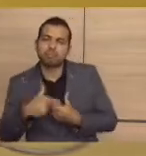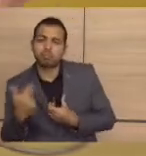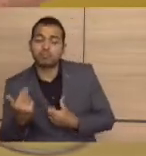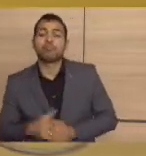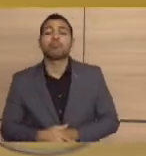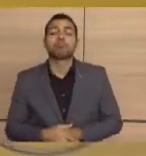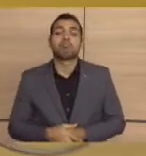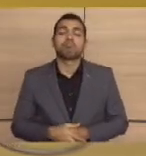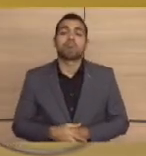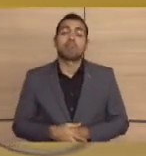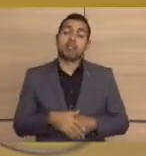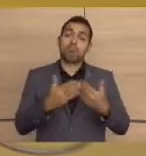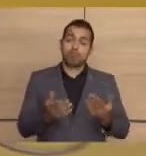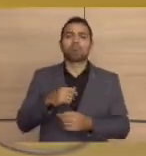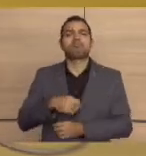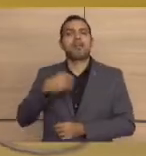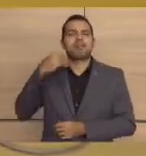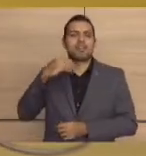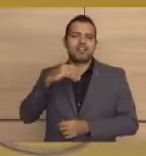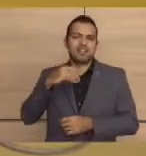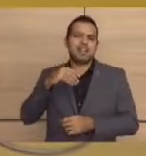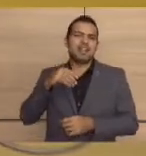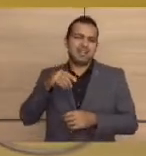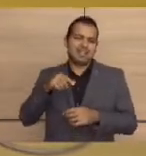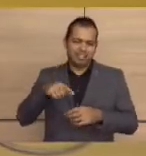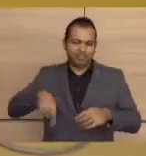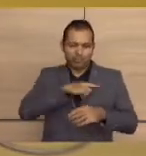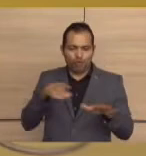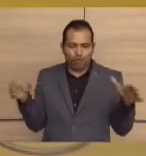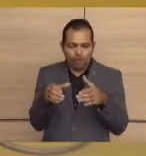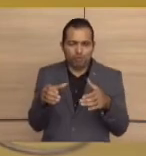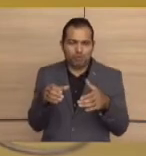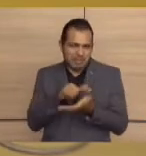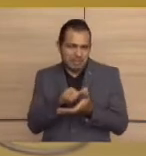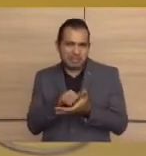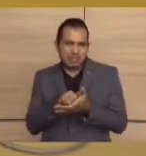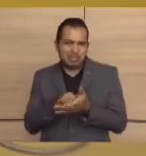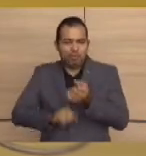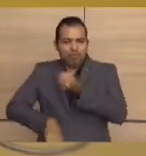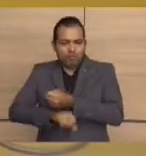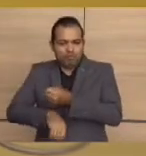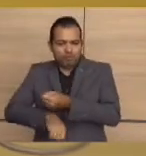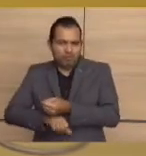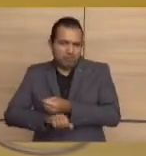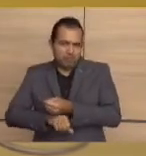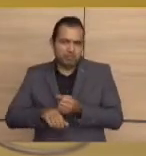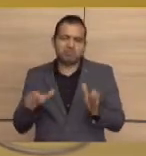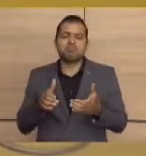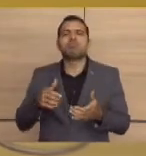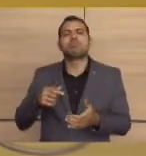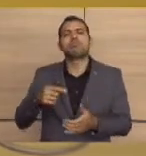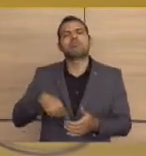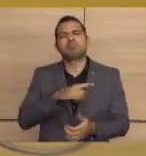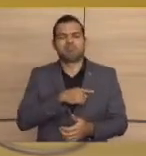decidieron hacer un video desde Nueva York en el que comienzan a relatar un poco las condiciones en las que estábamos en la selección,